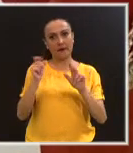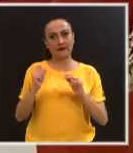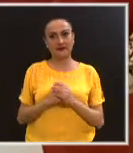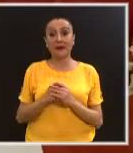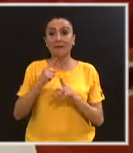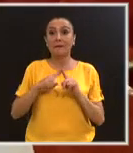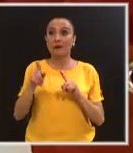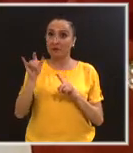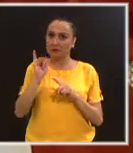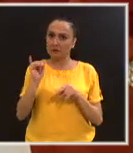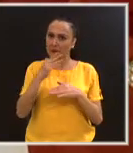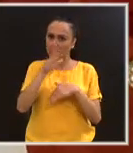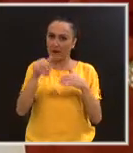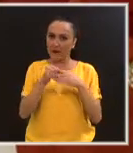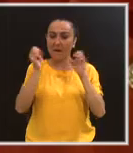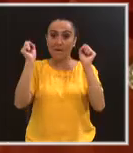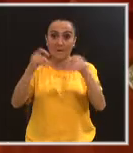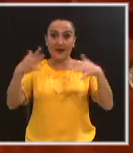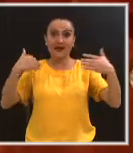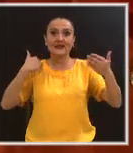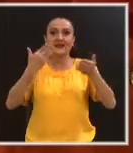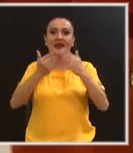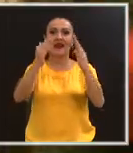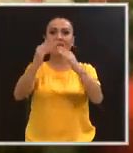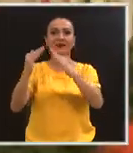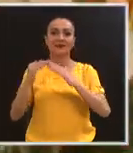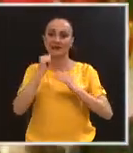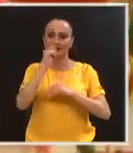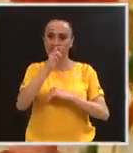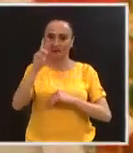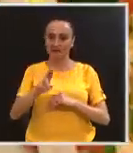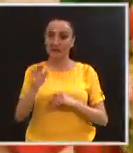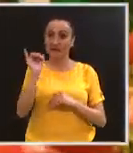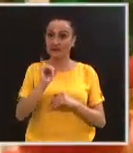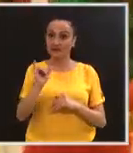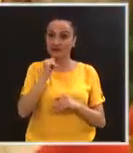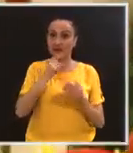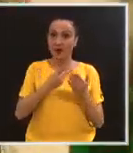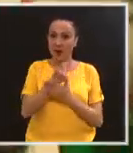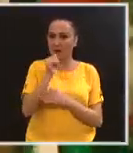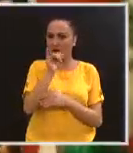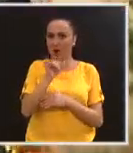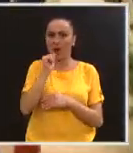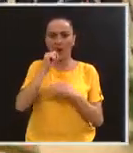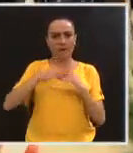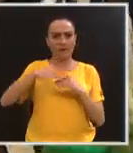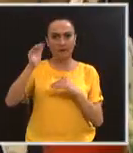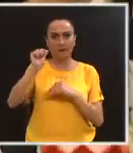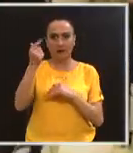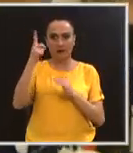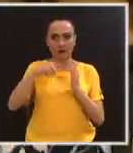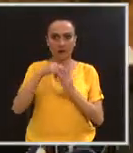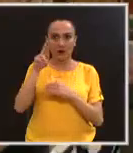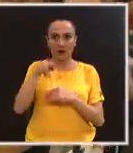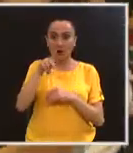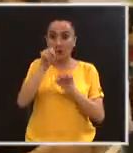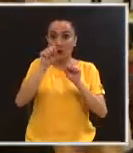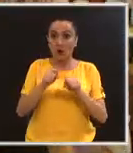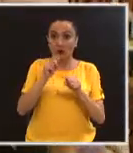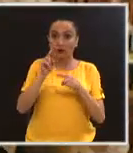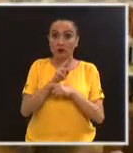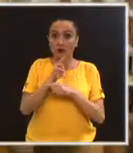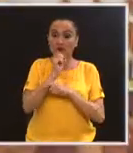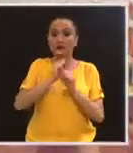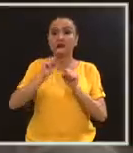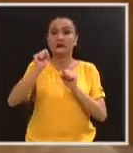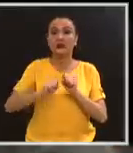queremos que es que toda esta magia llegue a todos los hogares de Costa Rica por otro lado por una compra igual o superior a los 10,000 colones usted podrá utilizar